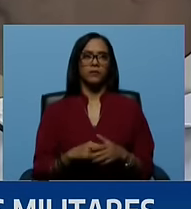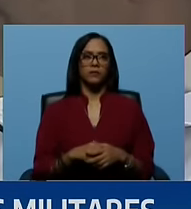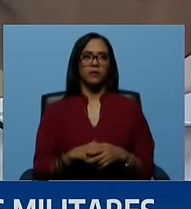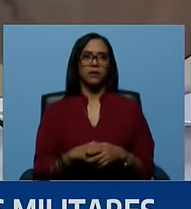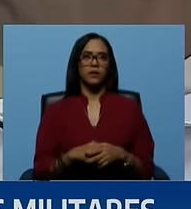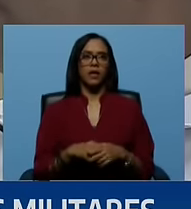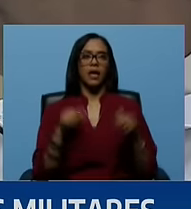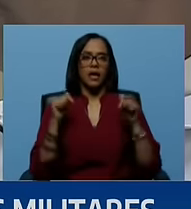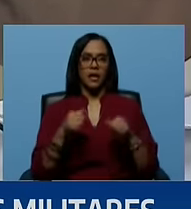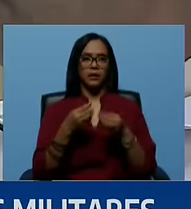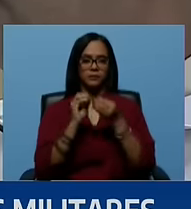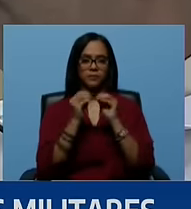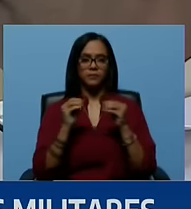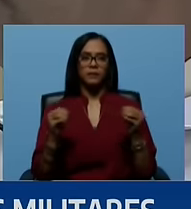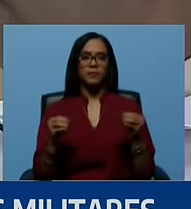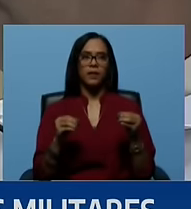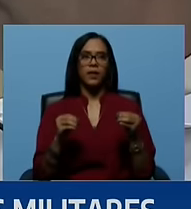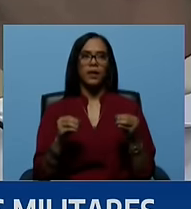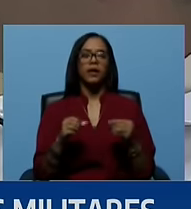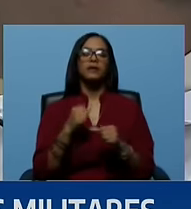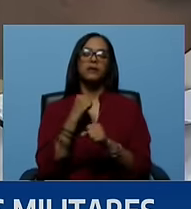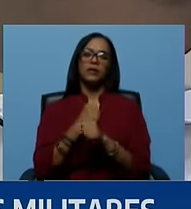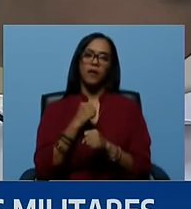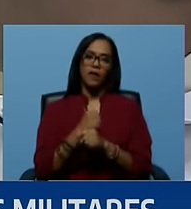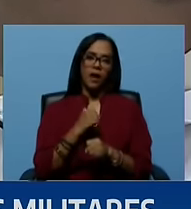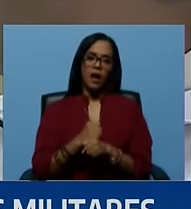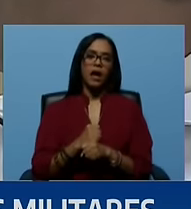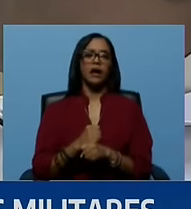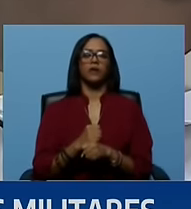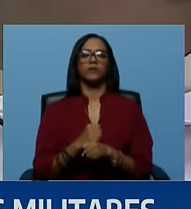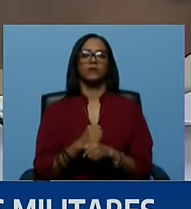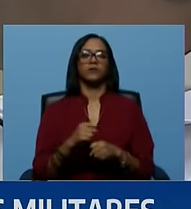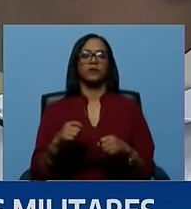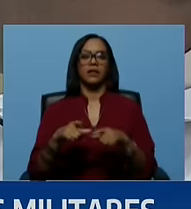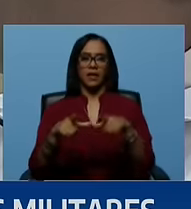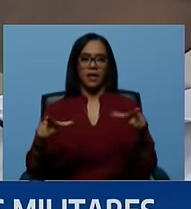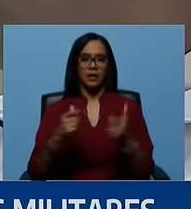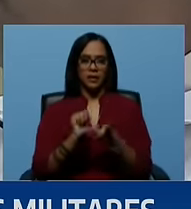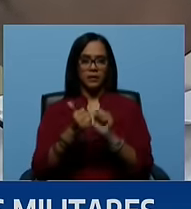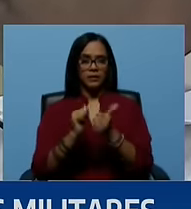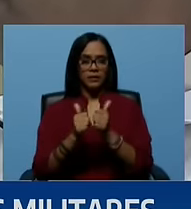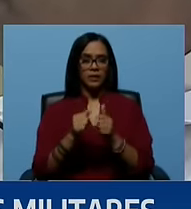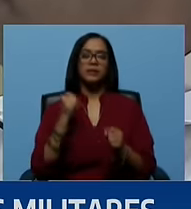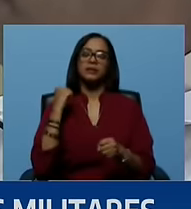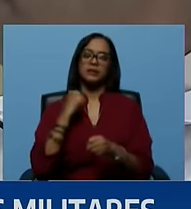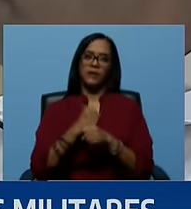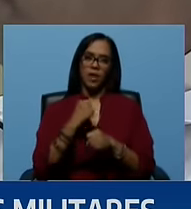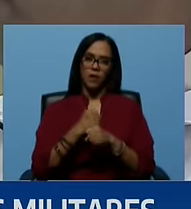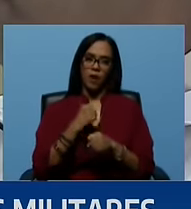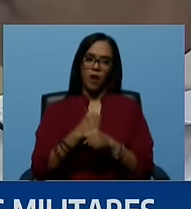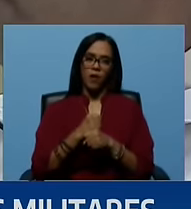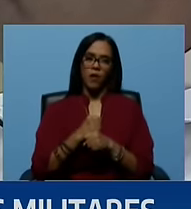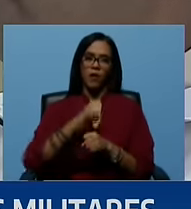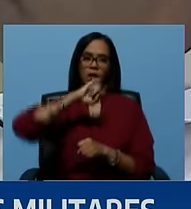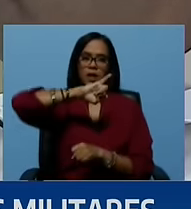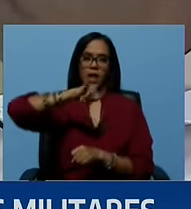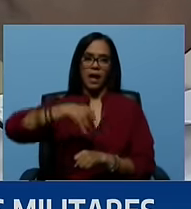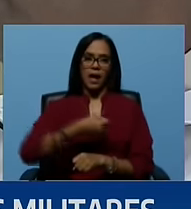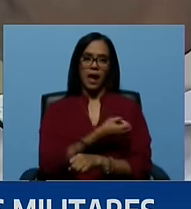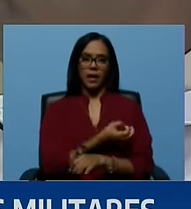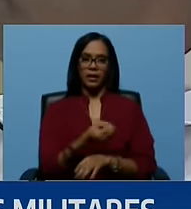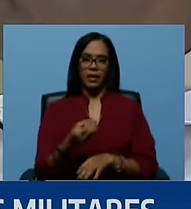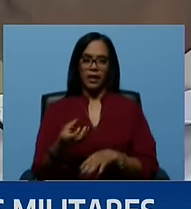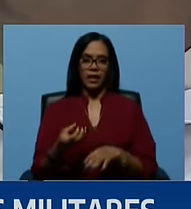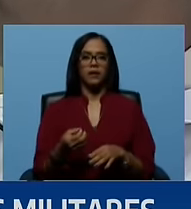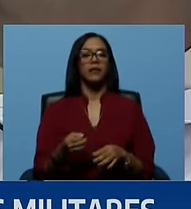rehabilitación bueno se trabajaron las canchas se trabajó la jardinería